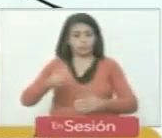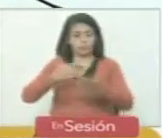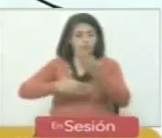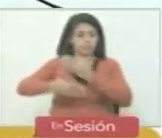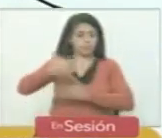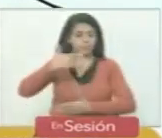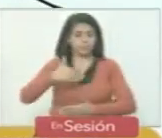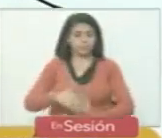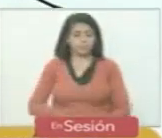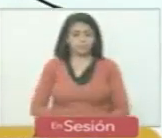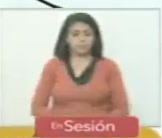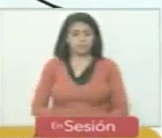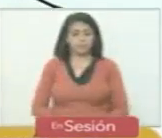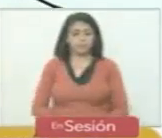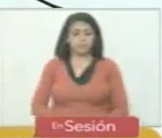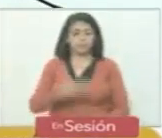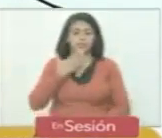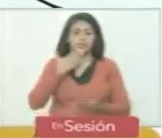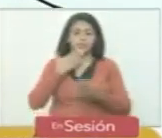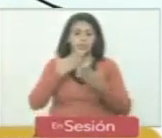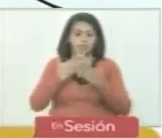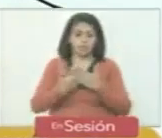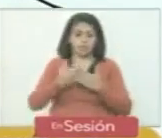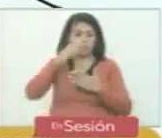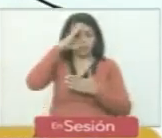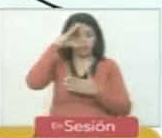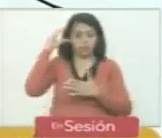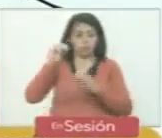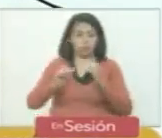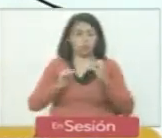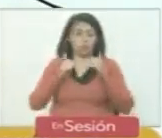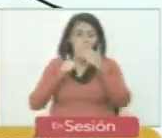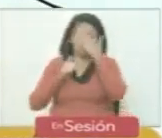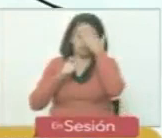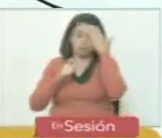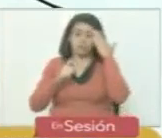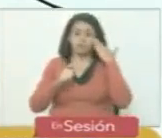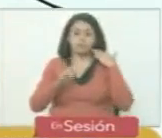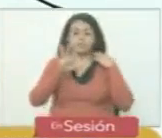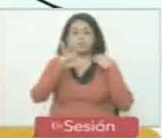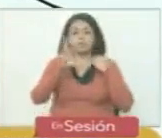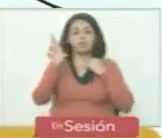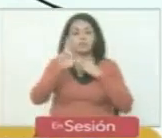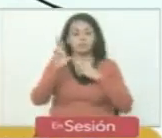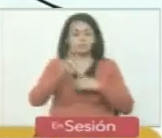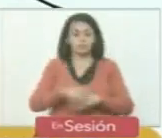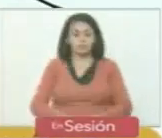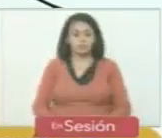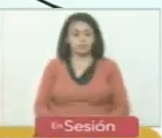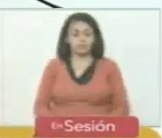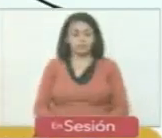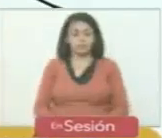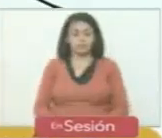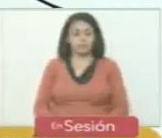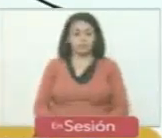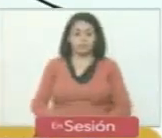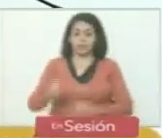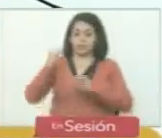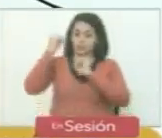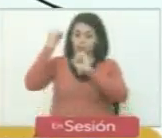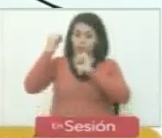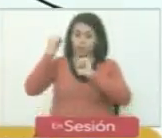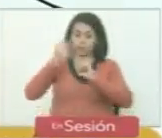Cooperación. Gracias a Dios, con la entrada de la Quinta República, el triunfo de